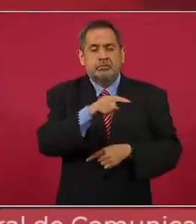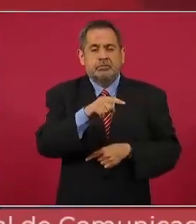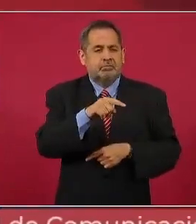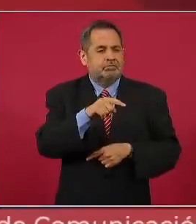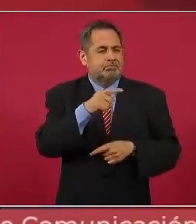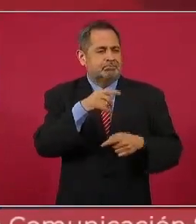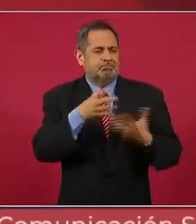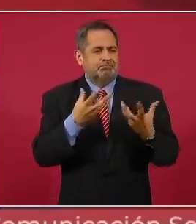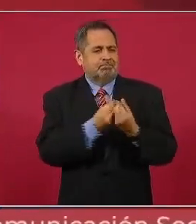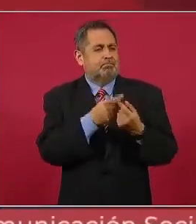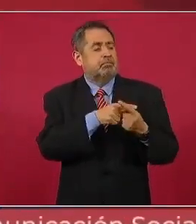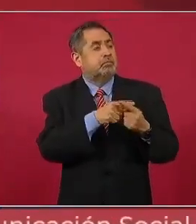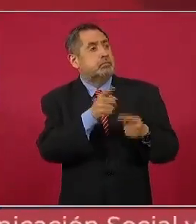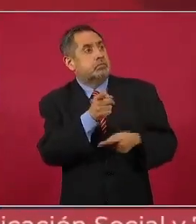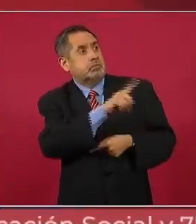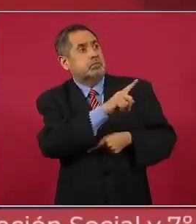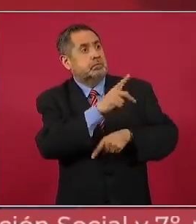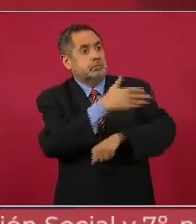hacendados,